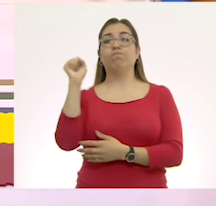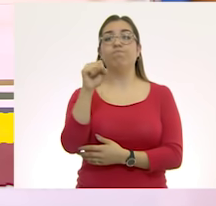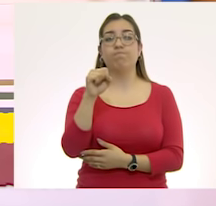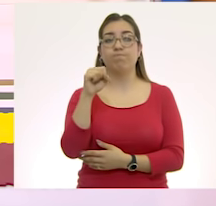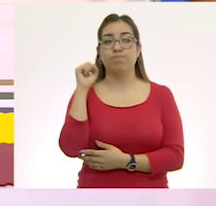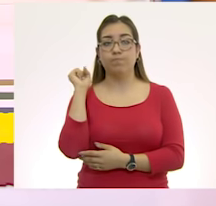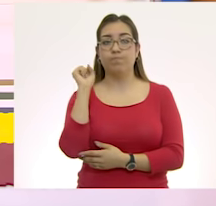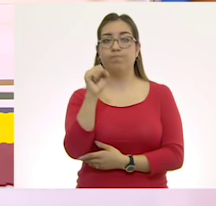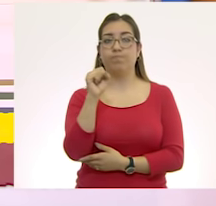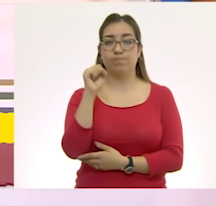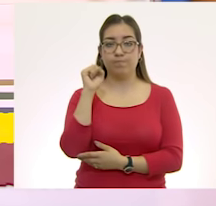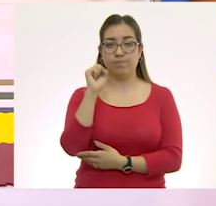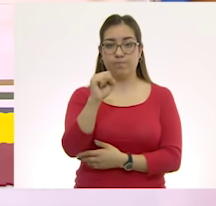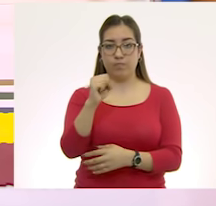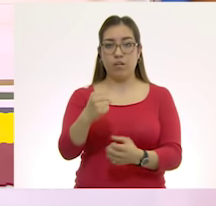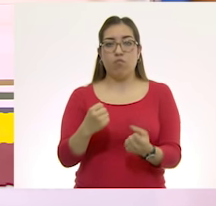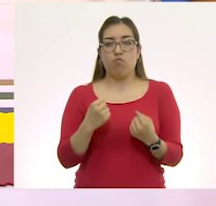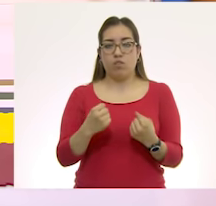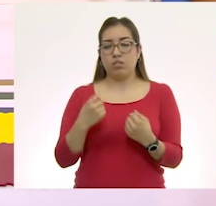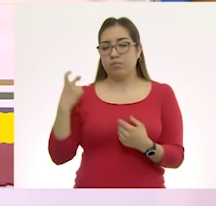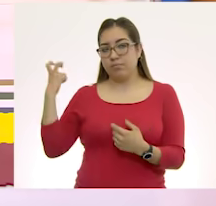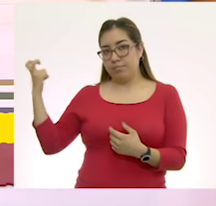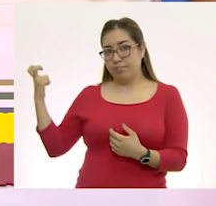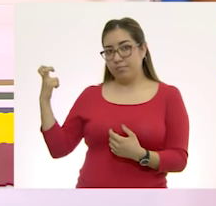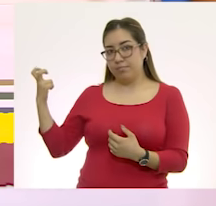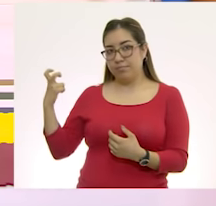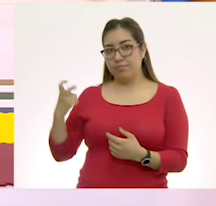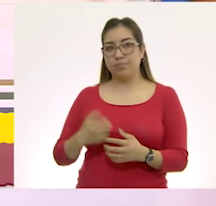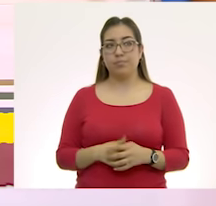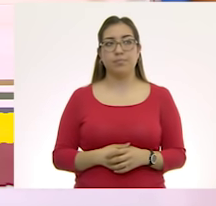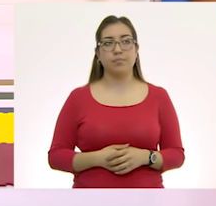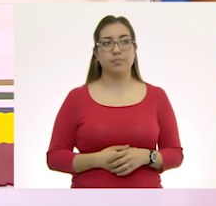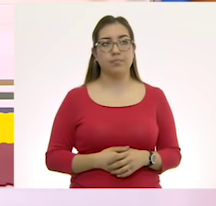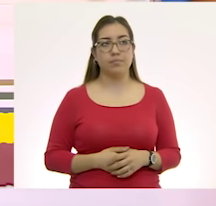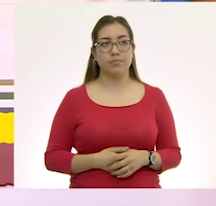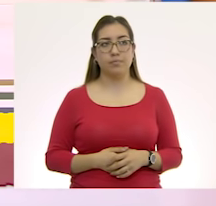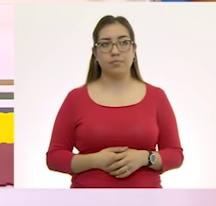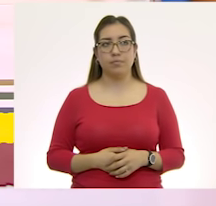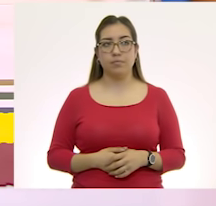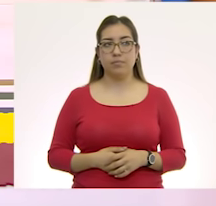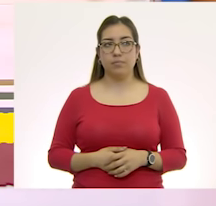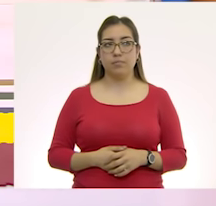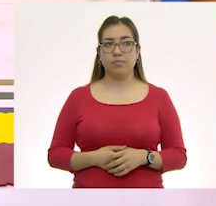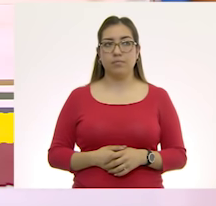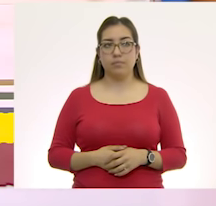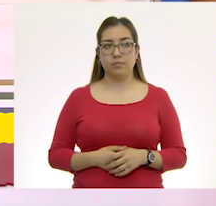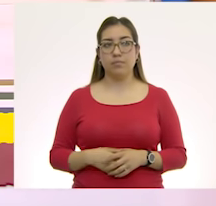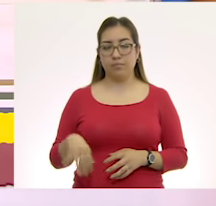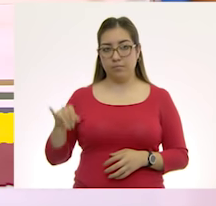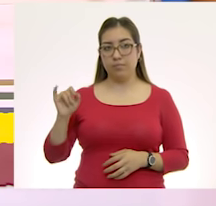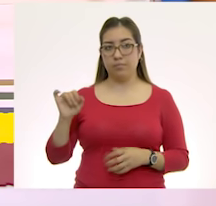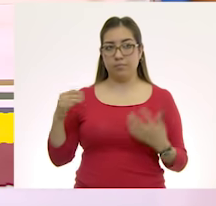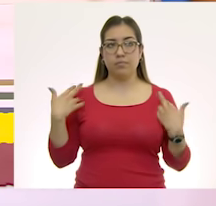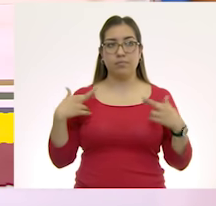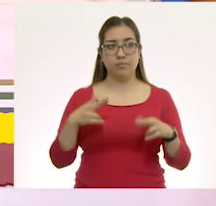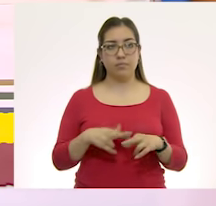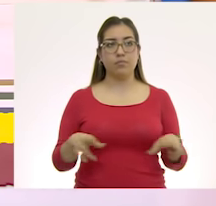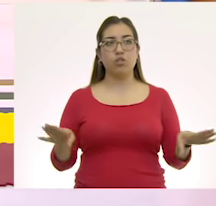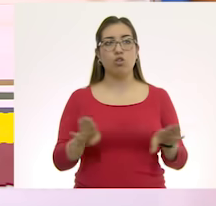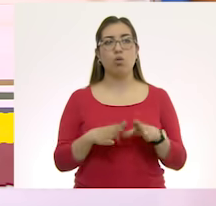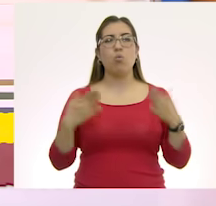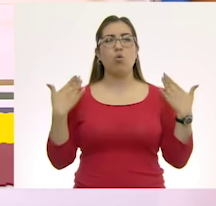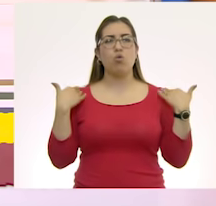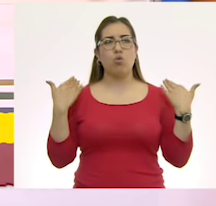4, 5, 6, 7, 8. Sí. ¿O con los dos? Es como con